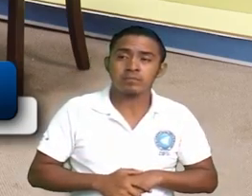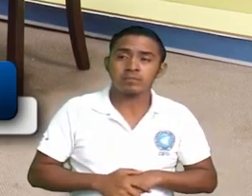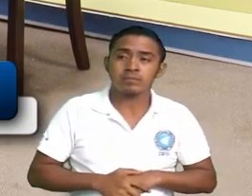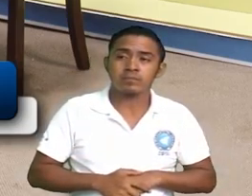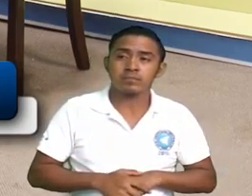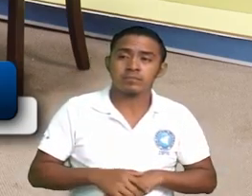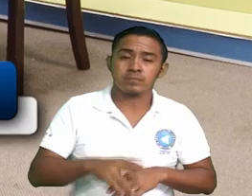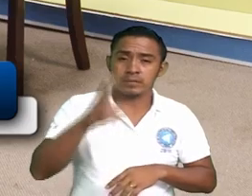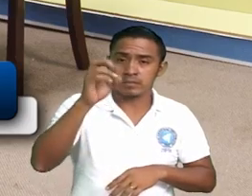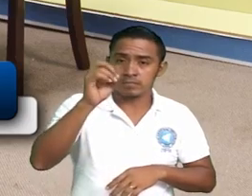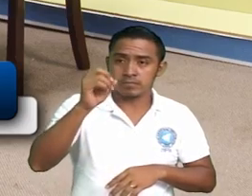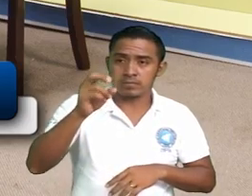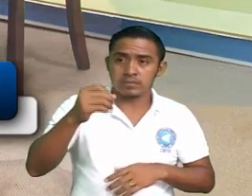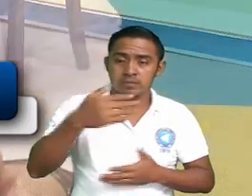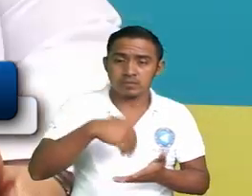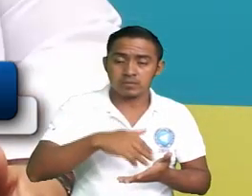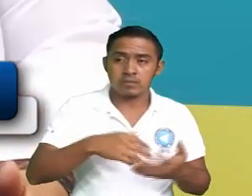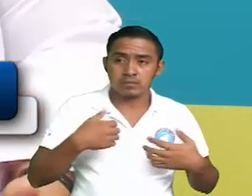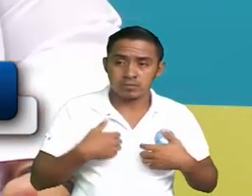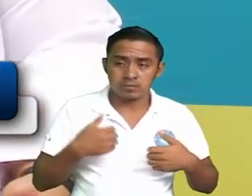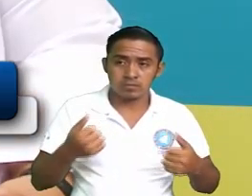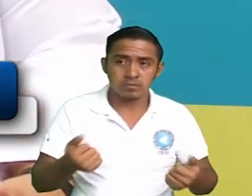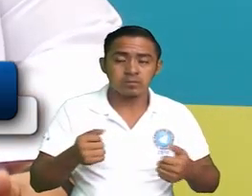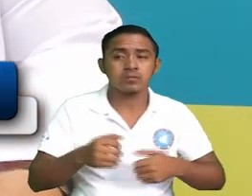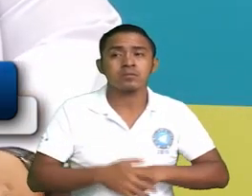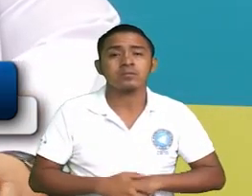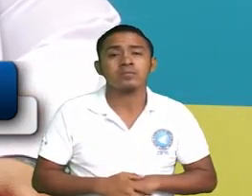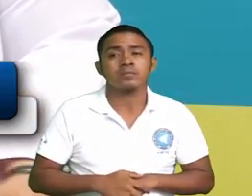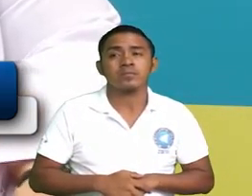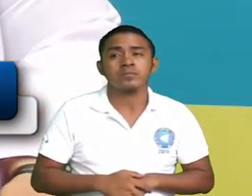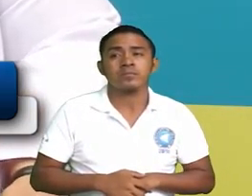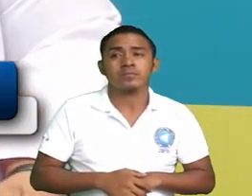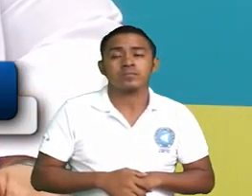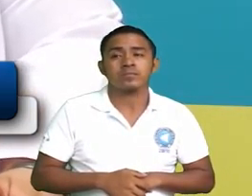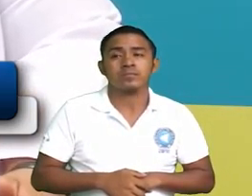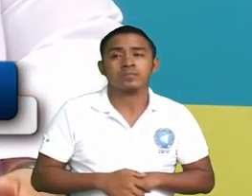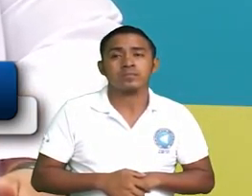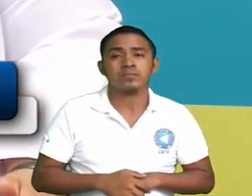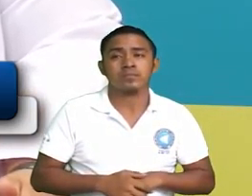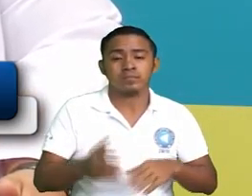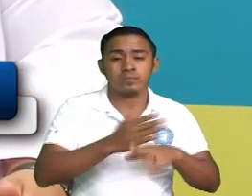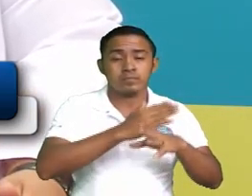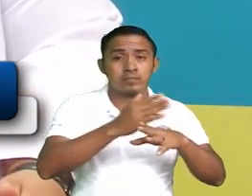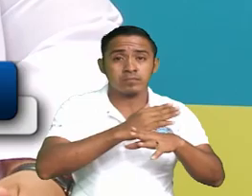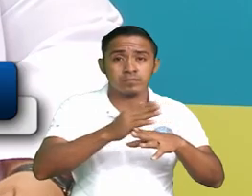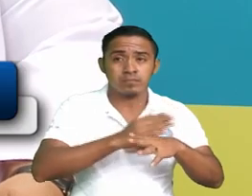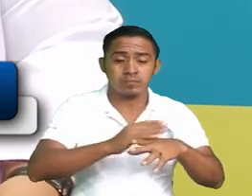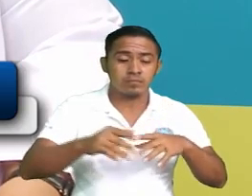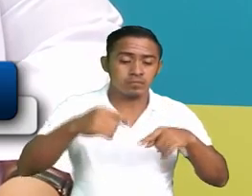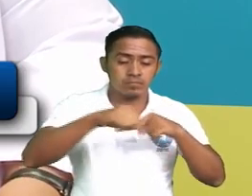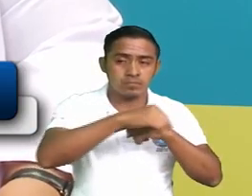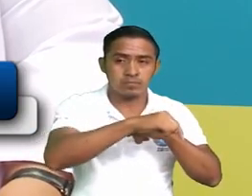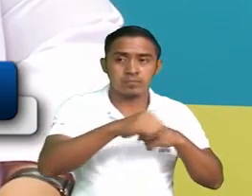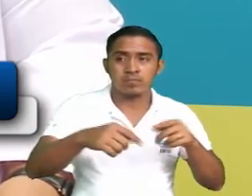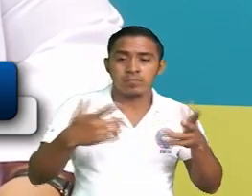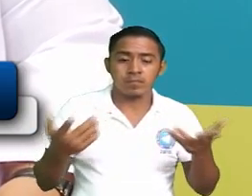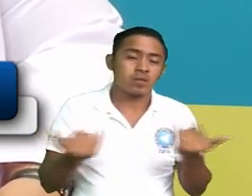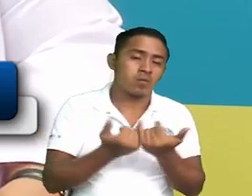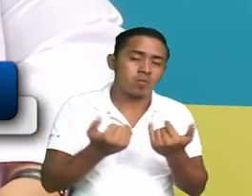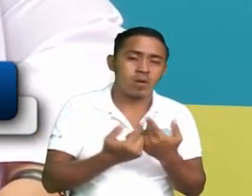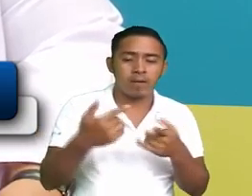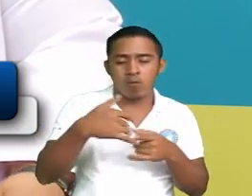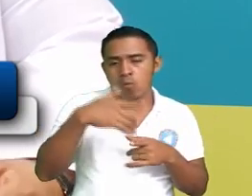con 20 unidades de salud, centros de salud, ¿verdad? En los diferentes distritos y también en sus municipios de